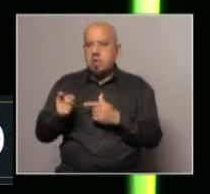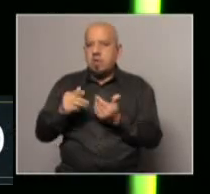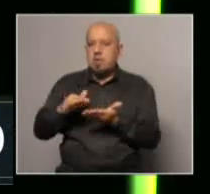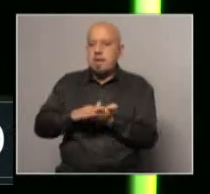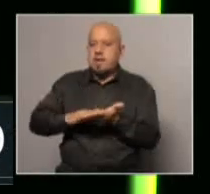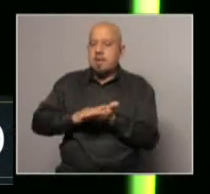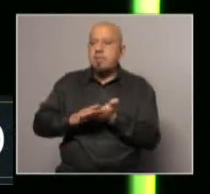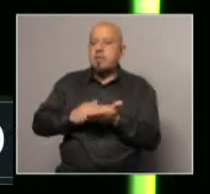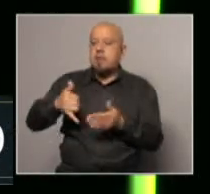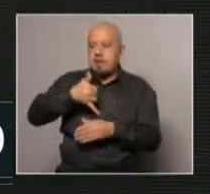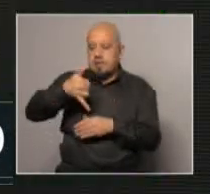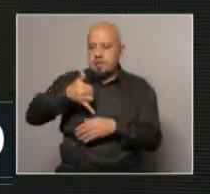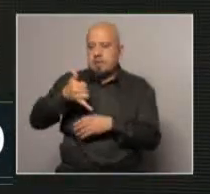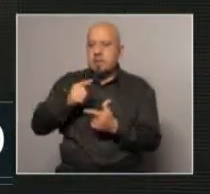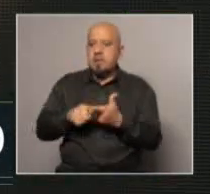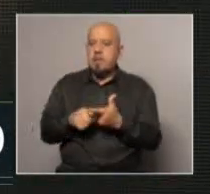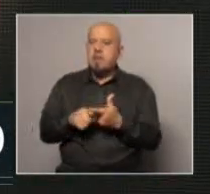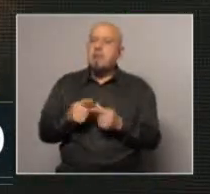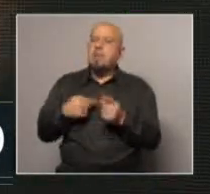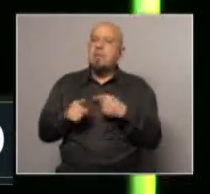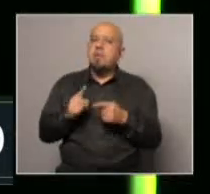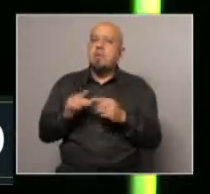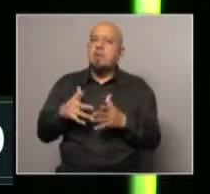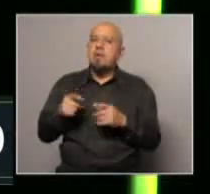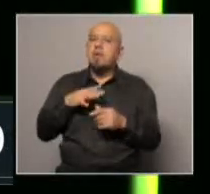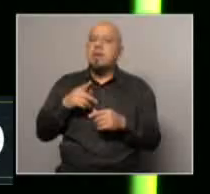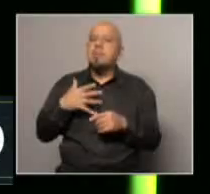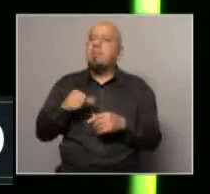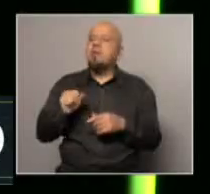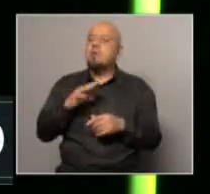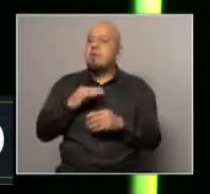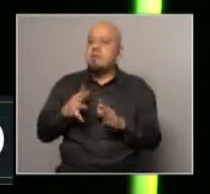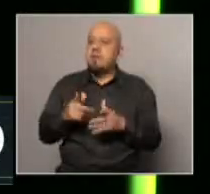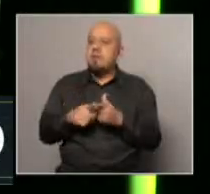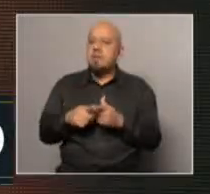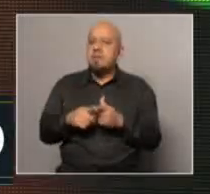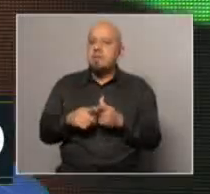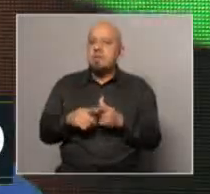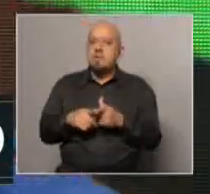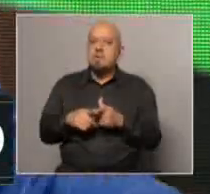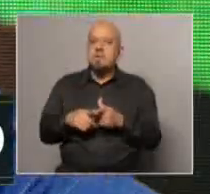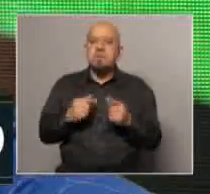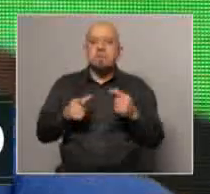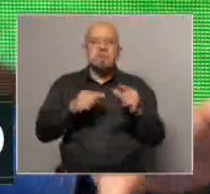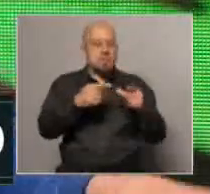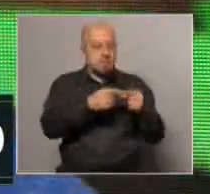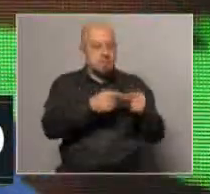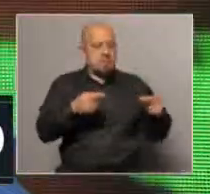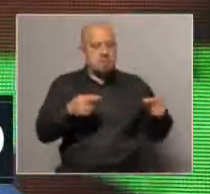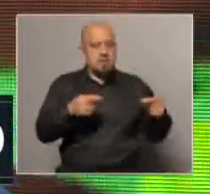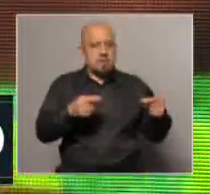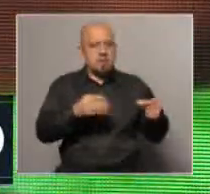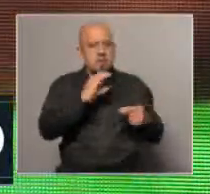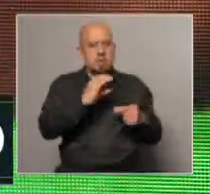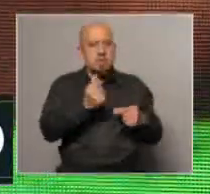el aceite creo que algunos llegamos. Pero, ¿qué es lo otro? ¿Qué es alimento? Bueno, hablaste de todo. Alimento, barrita de cereales con granos de